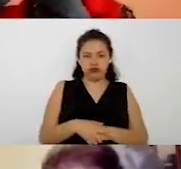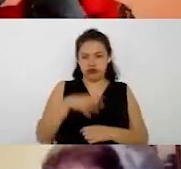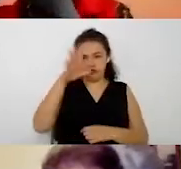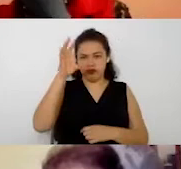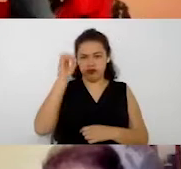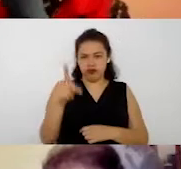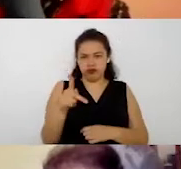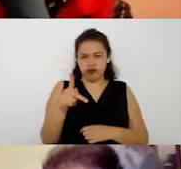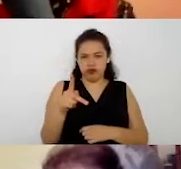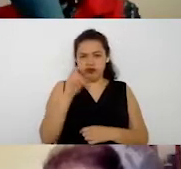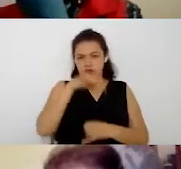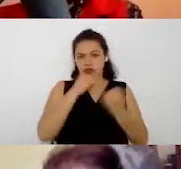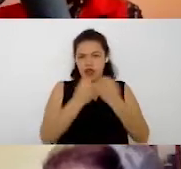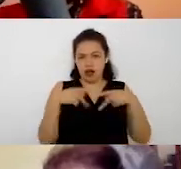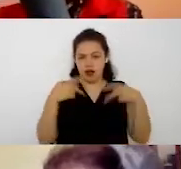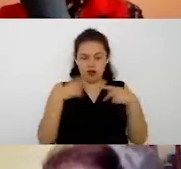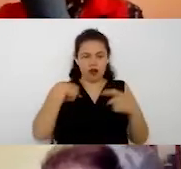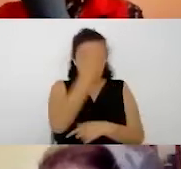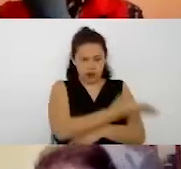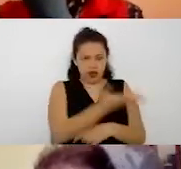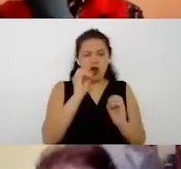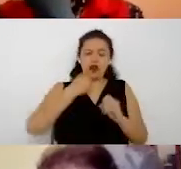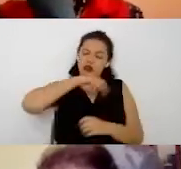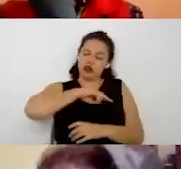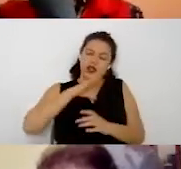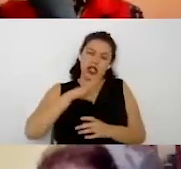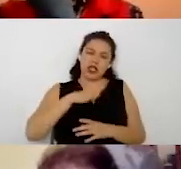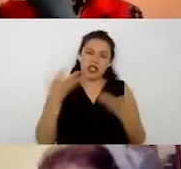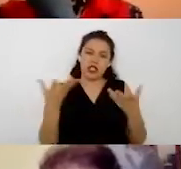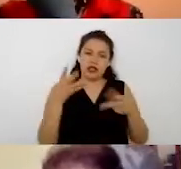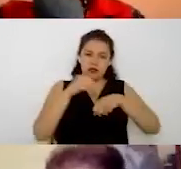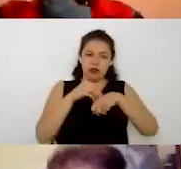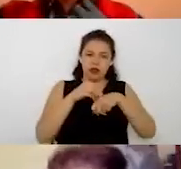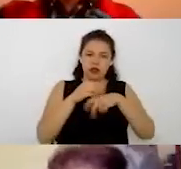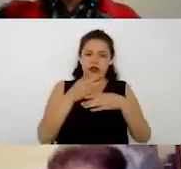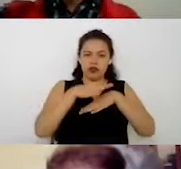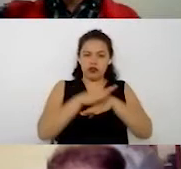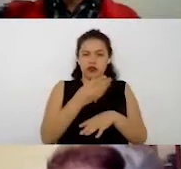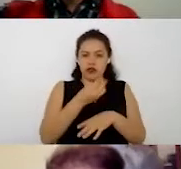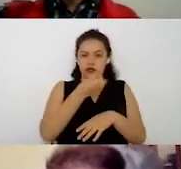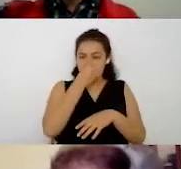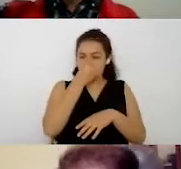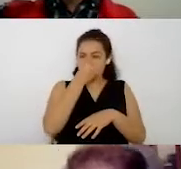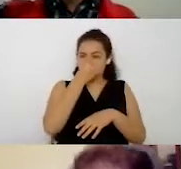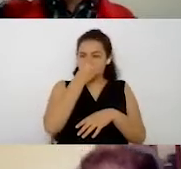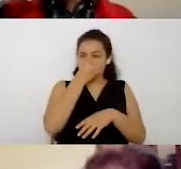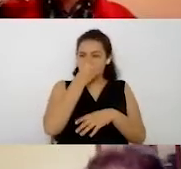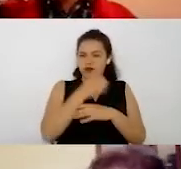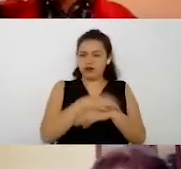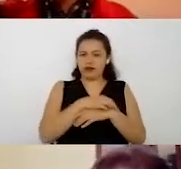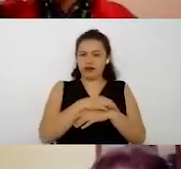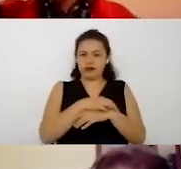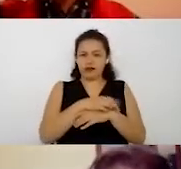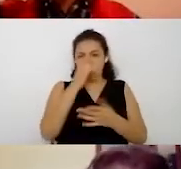Y le voy a pedir a la víctima o nosotros mismos hacer presión sobre esa fosa nasal. ¿Ok? Simplemente nos